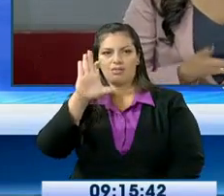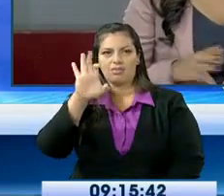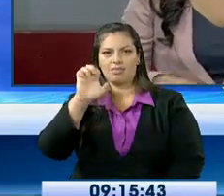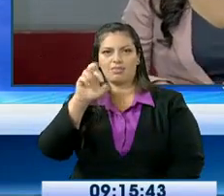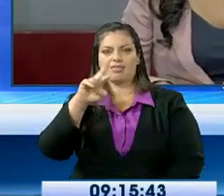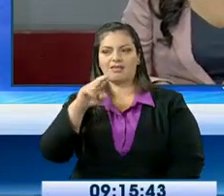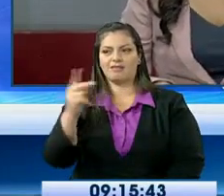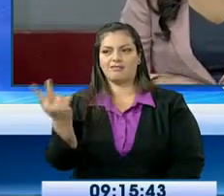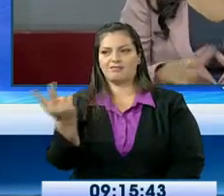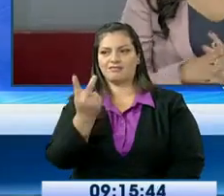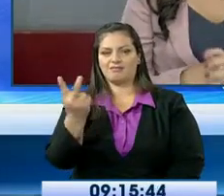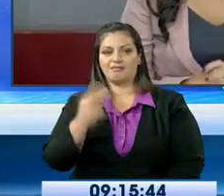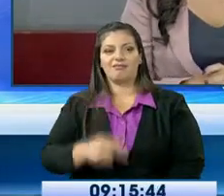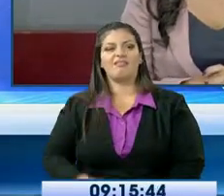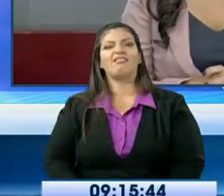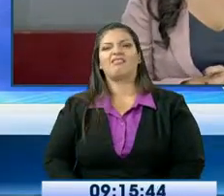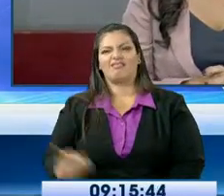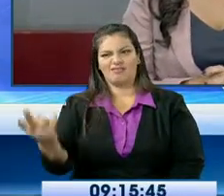grandes.